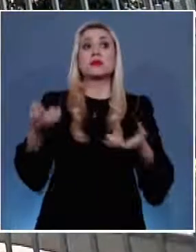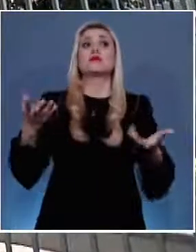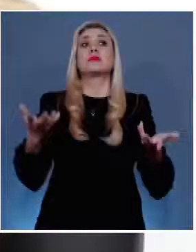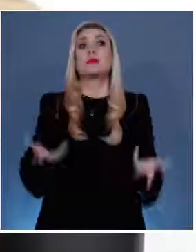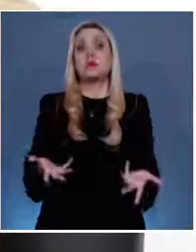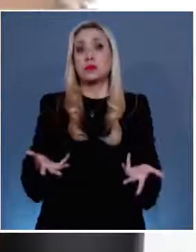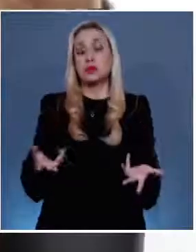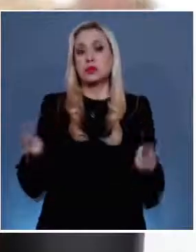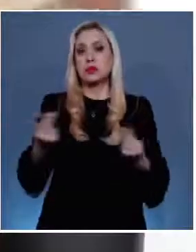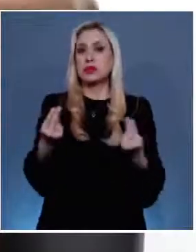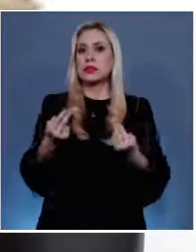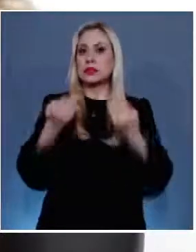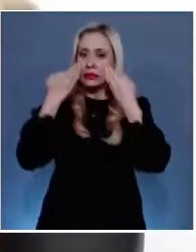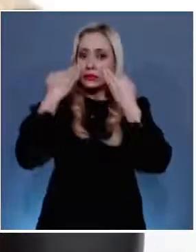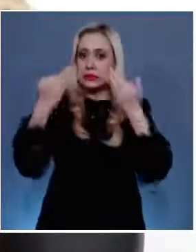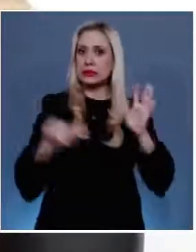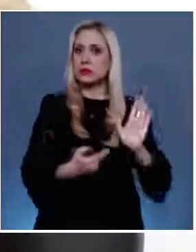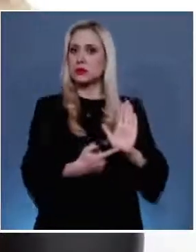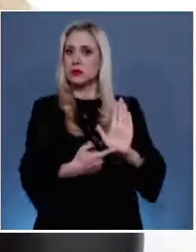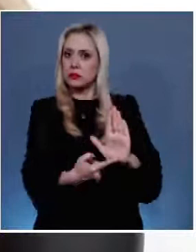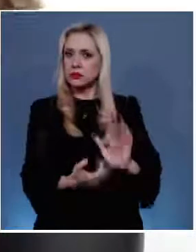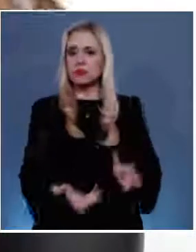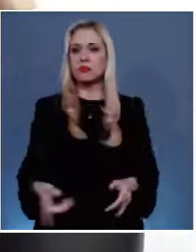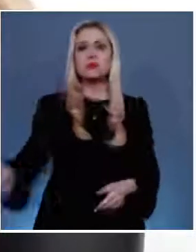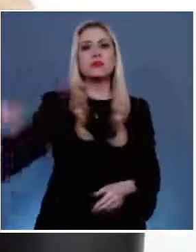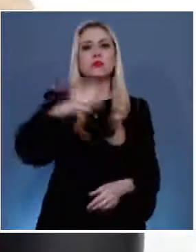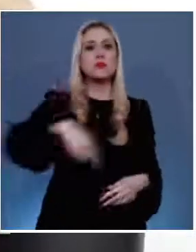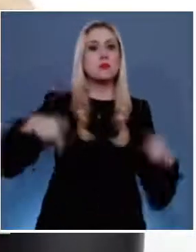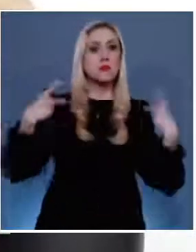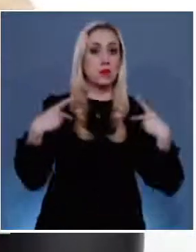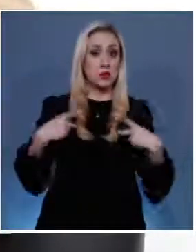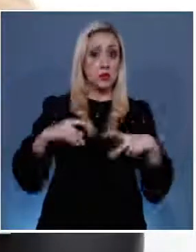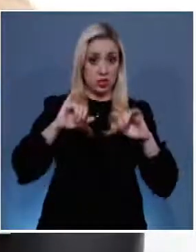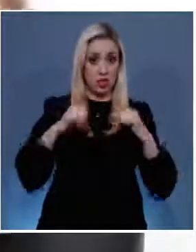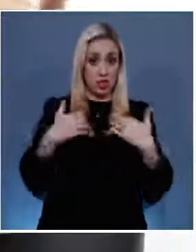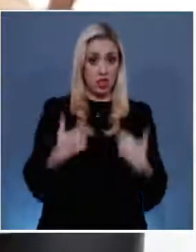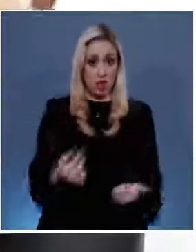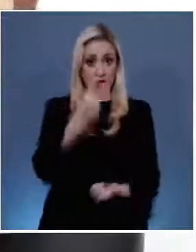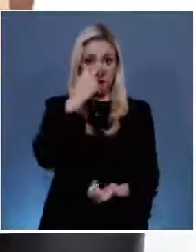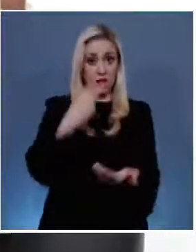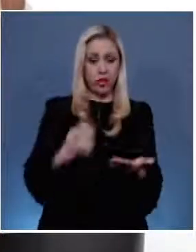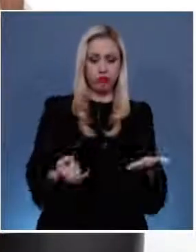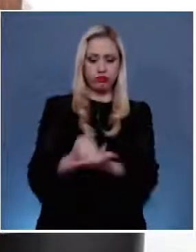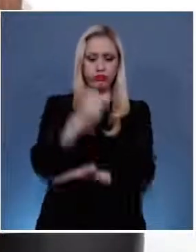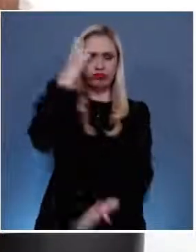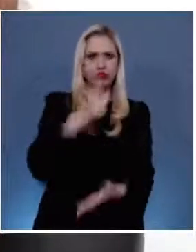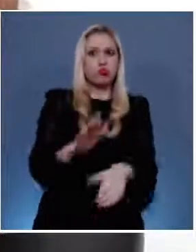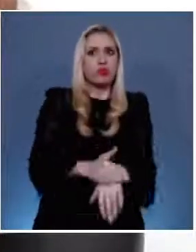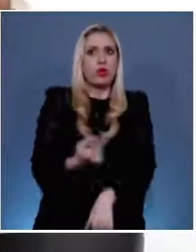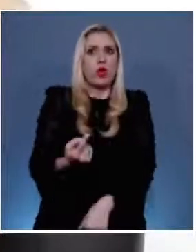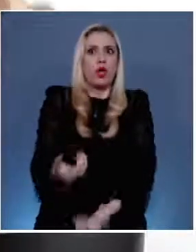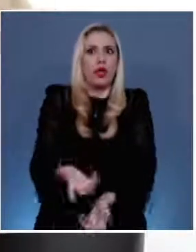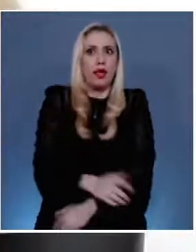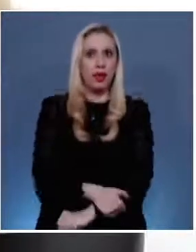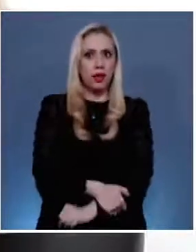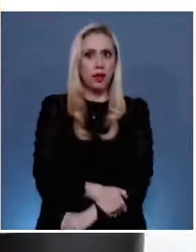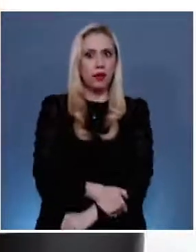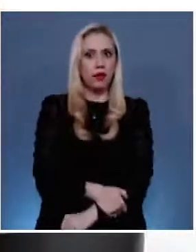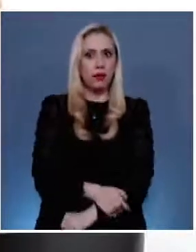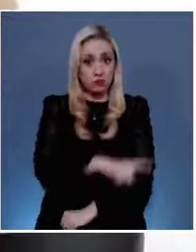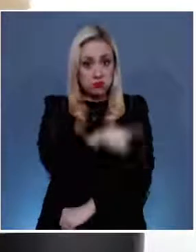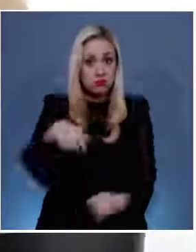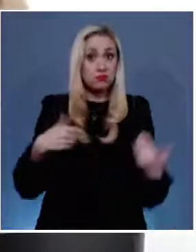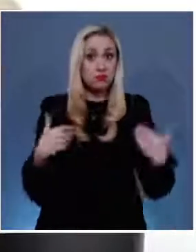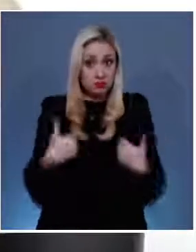abierta. ¿Qué tanto la sociedad está entendiendo nuestras decisiones? El volumen de decisiones que emanan del